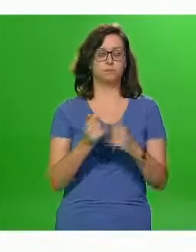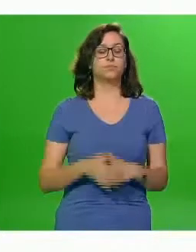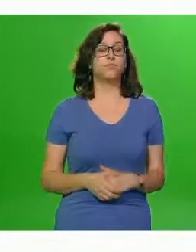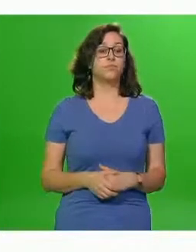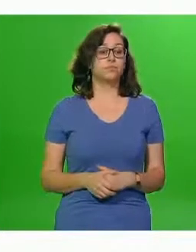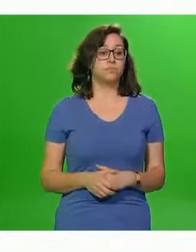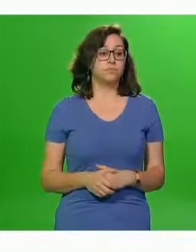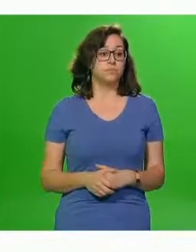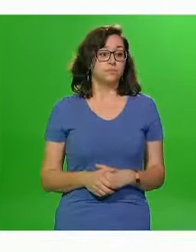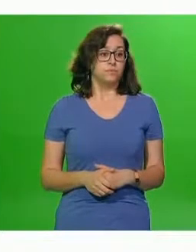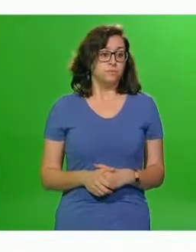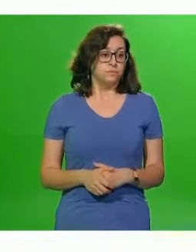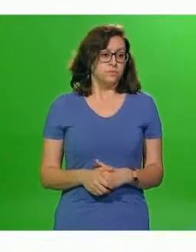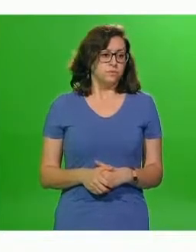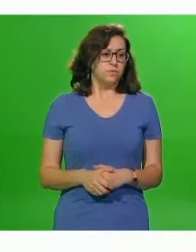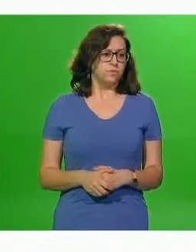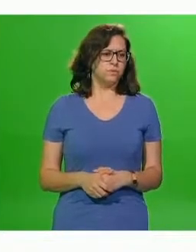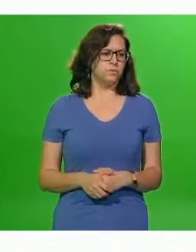Muy bien.